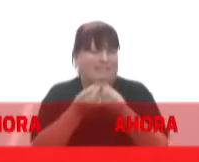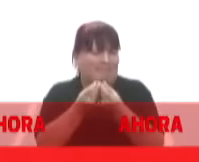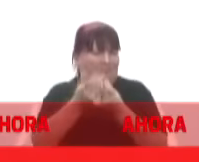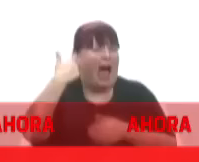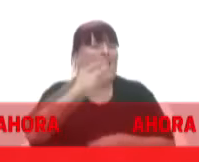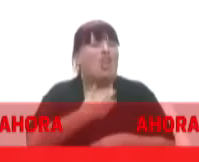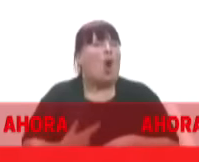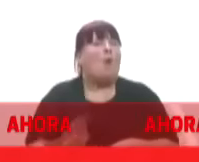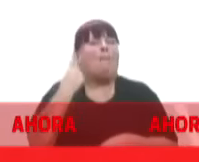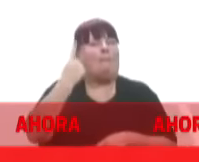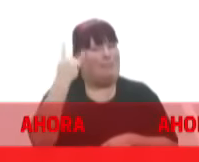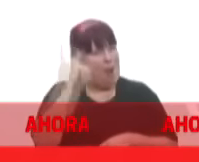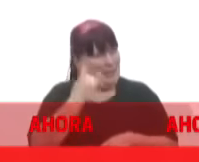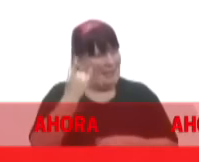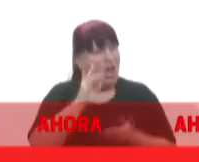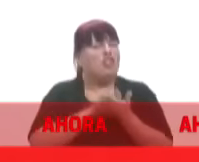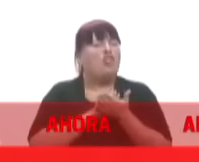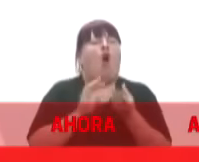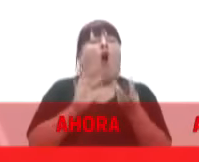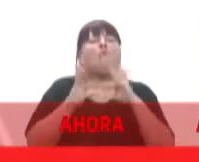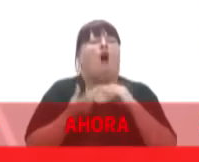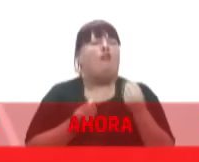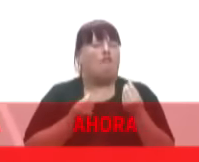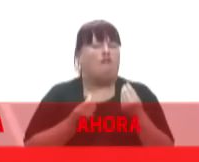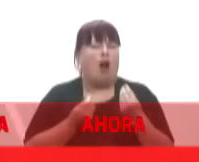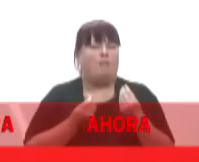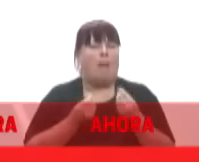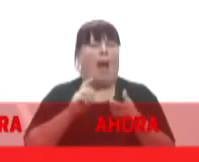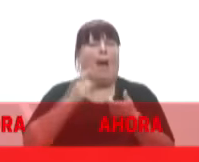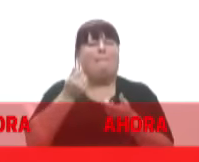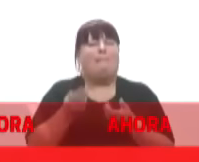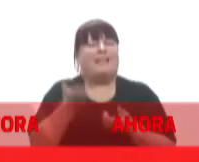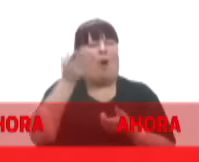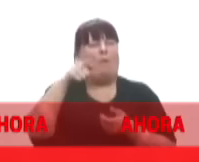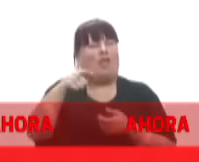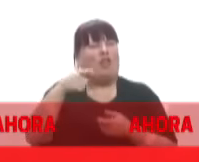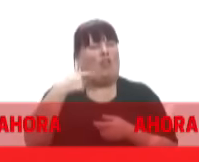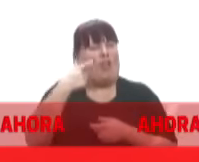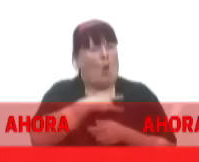gobierno primero mintió con respecto a lo que hacía con la actualización universitaria